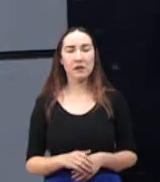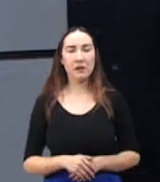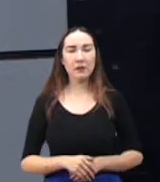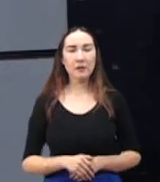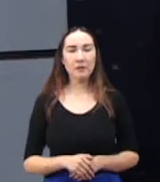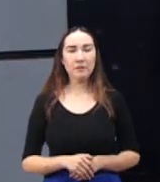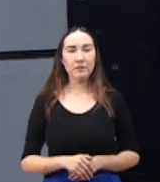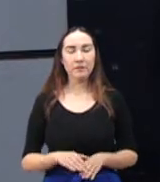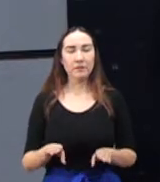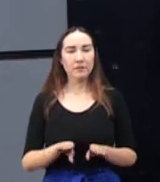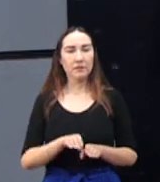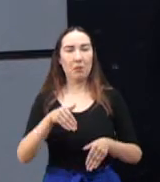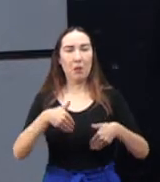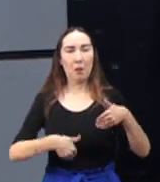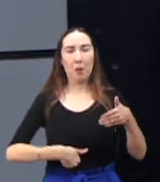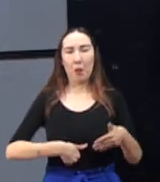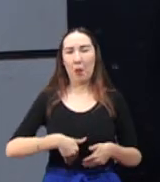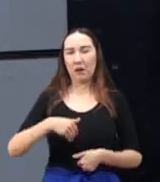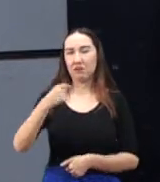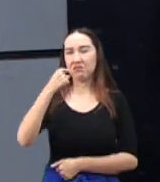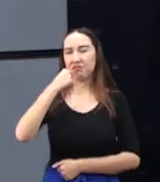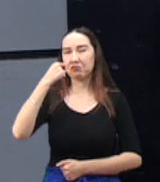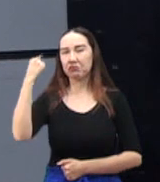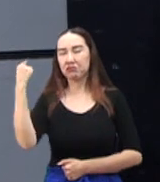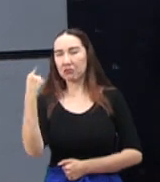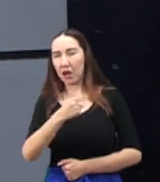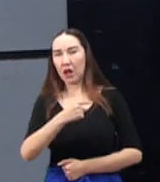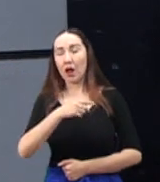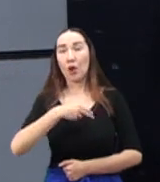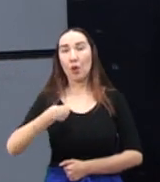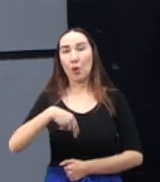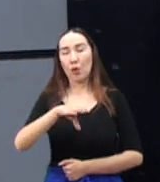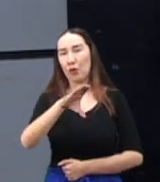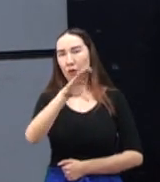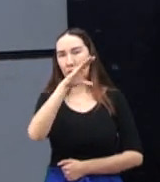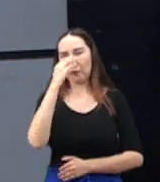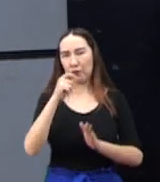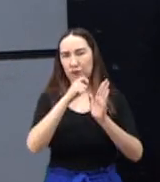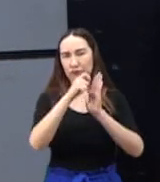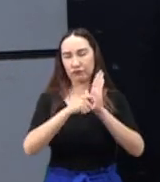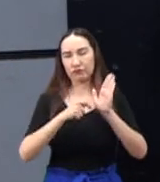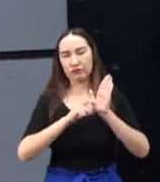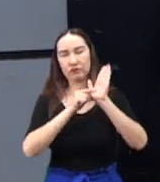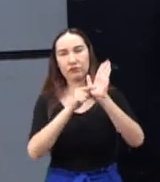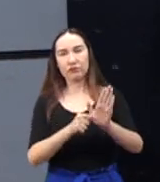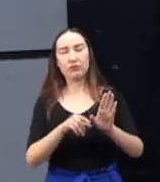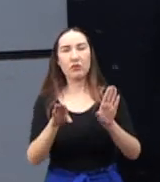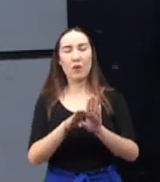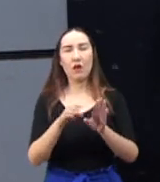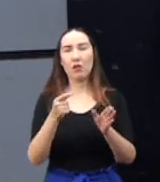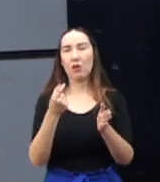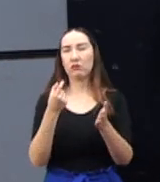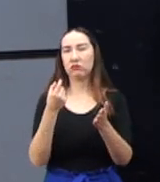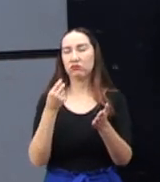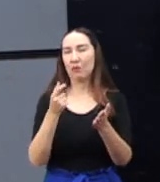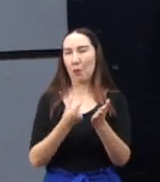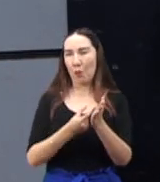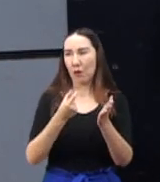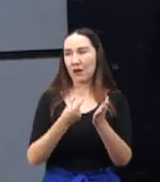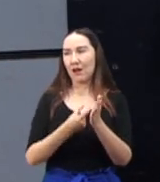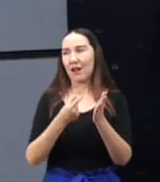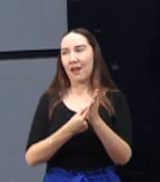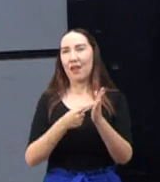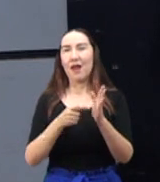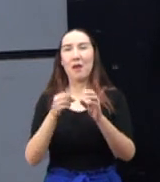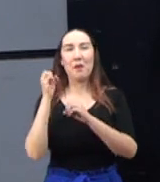hubo un reclamo porque pasamos las imágenes de cuando les avientan monedas a los diputados que estaban ahí en